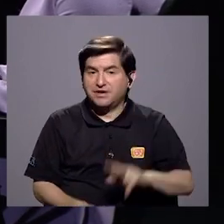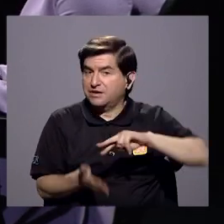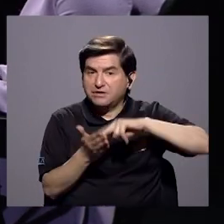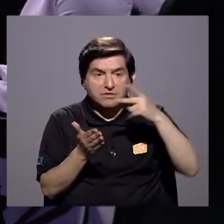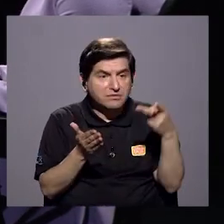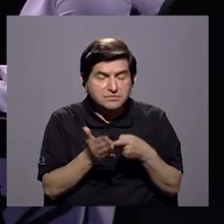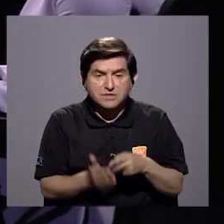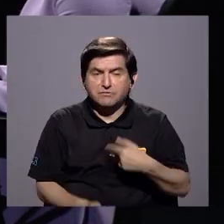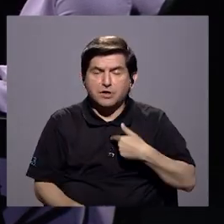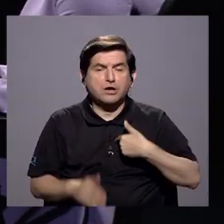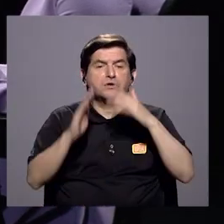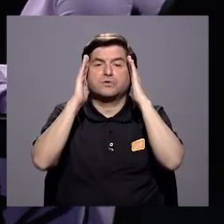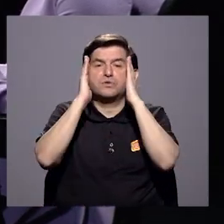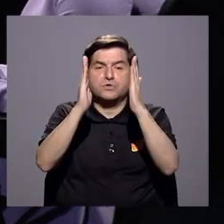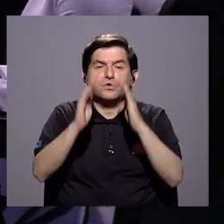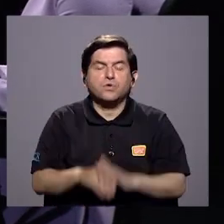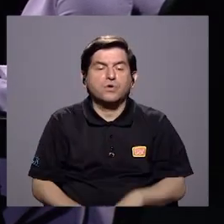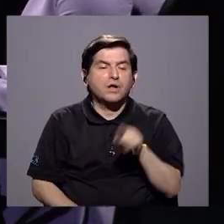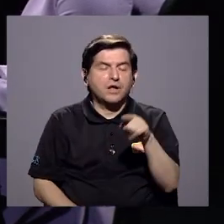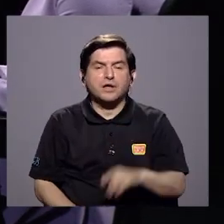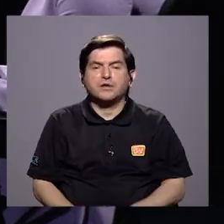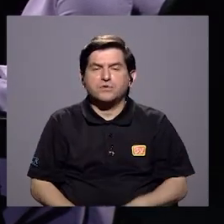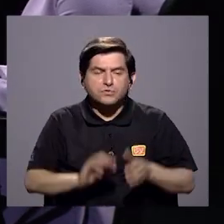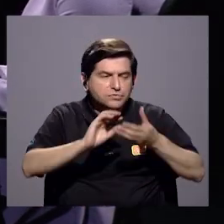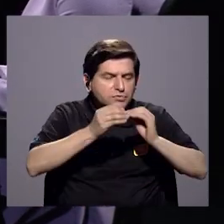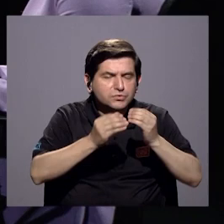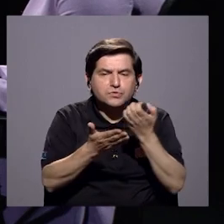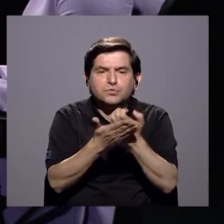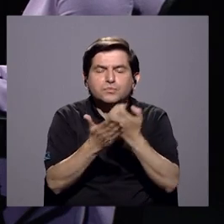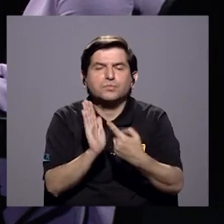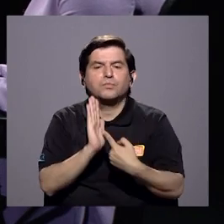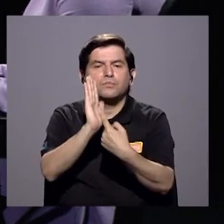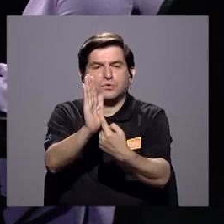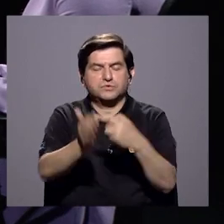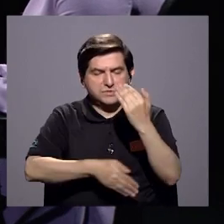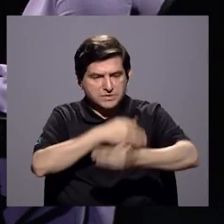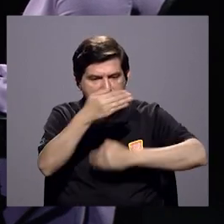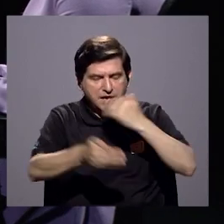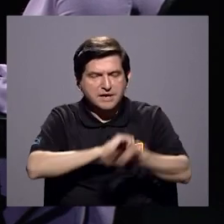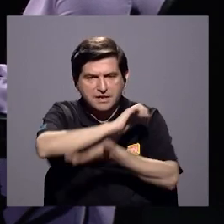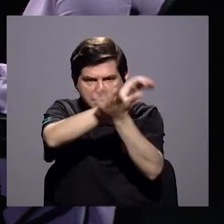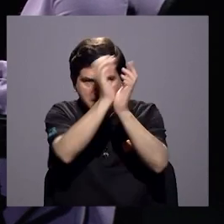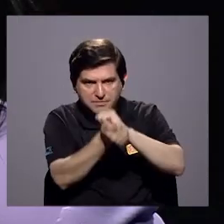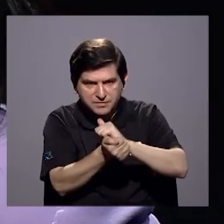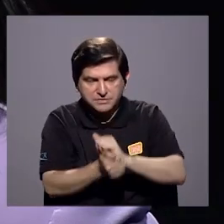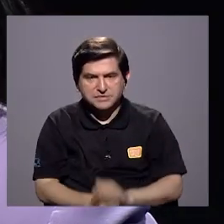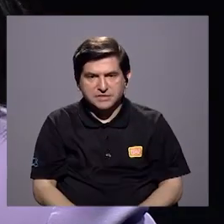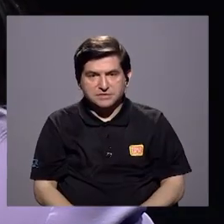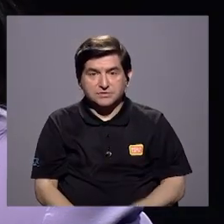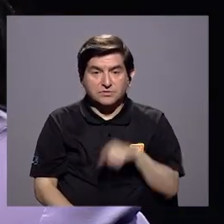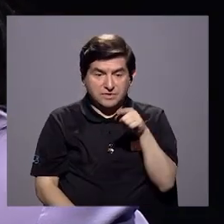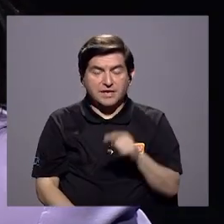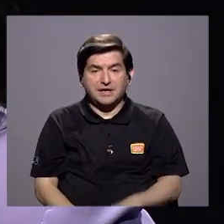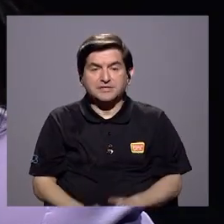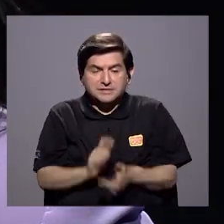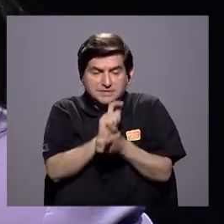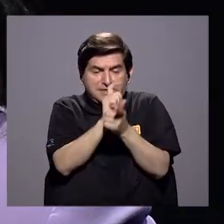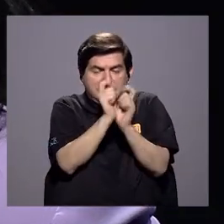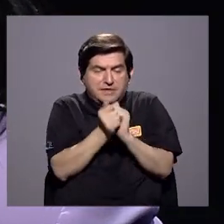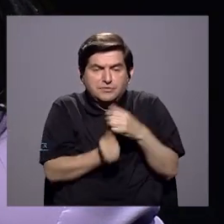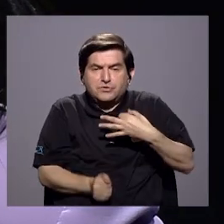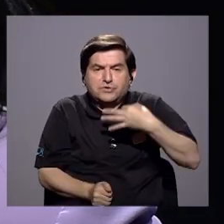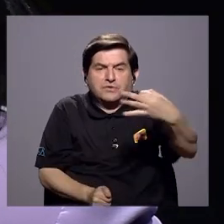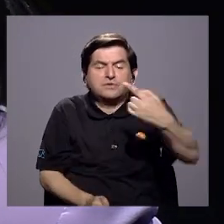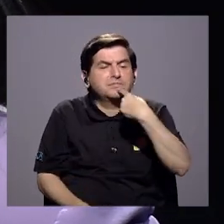significa que no escuche cuando hacen ejercicios económicos y me puedan decir en medio del proceso de transformación, que es de adaptarse día